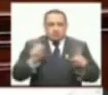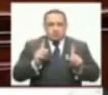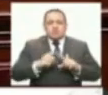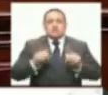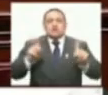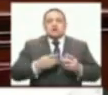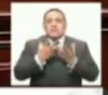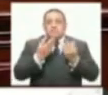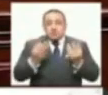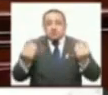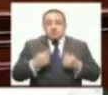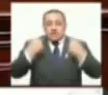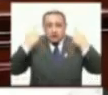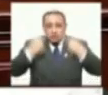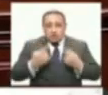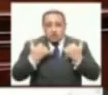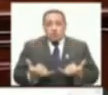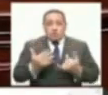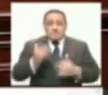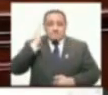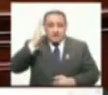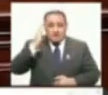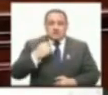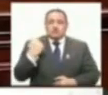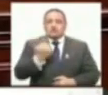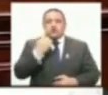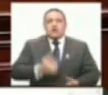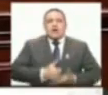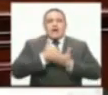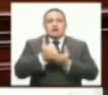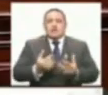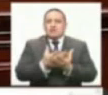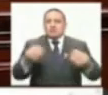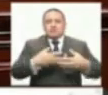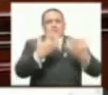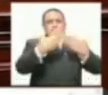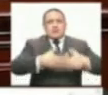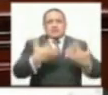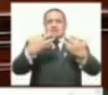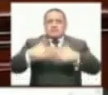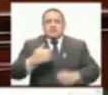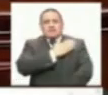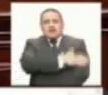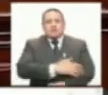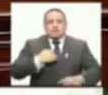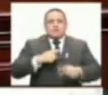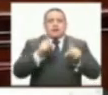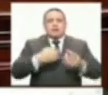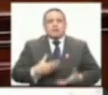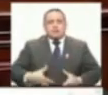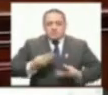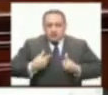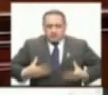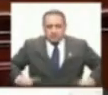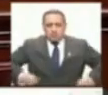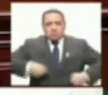que muchas de las disposiciones hoy vigentes solo benefician a las grandes corporaciones para que puedan llevarse nuestra